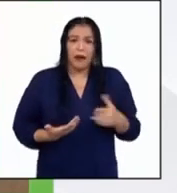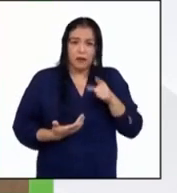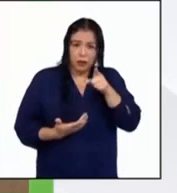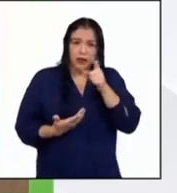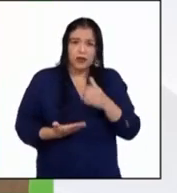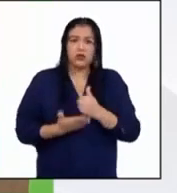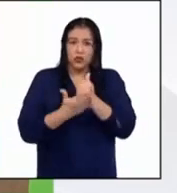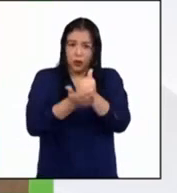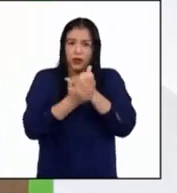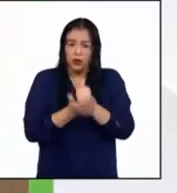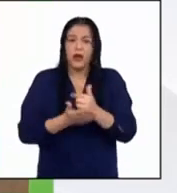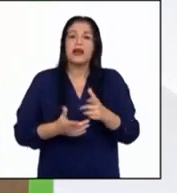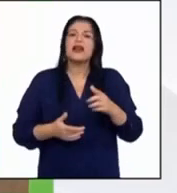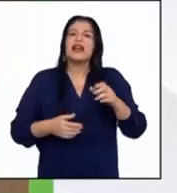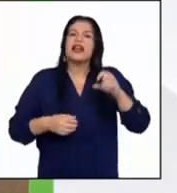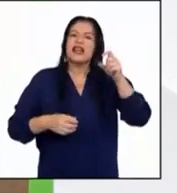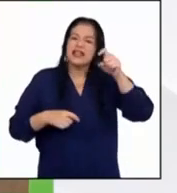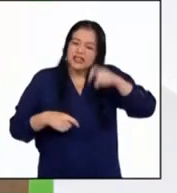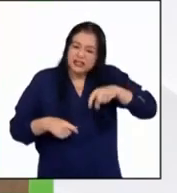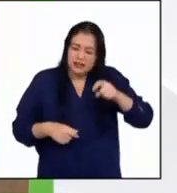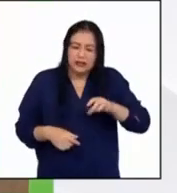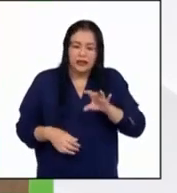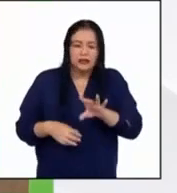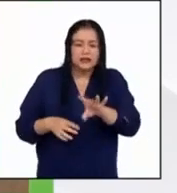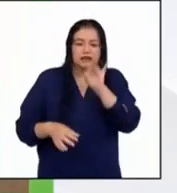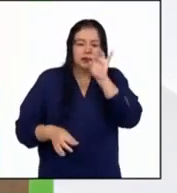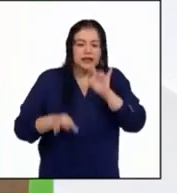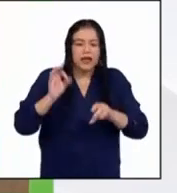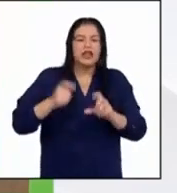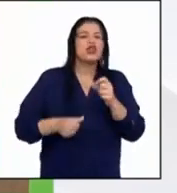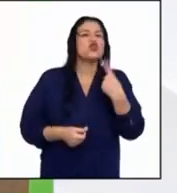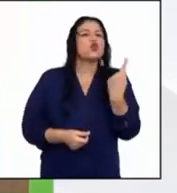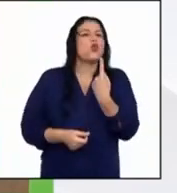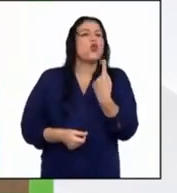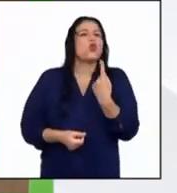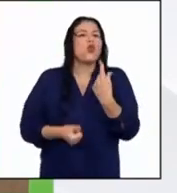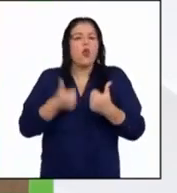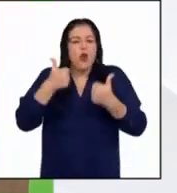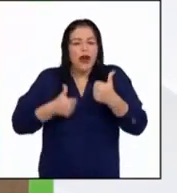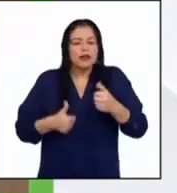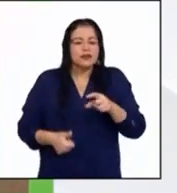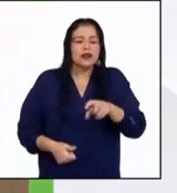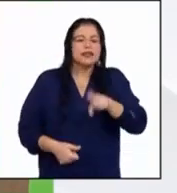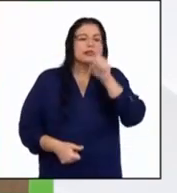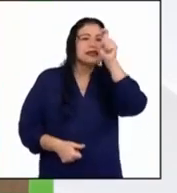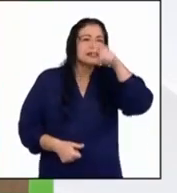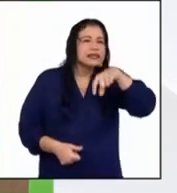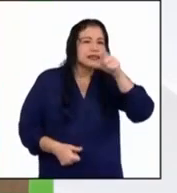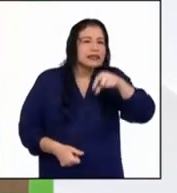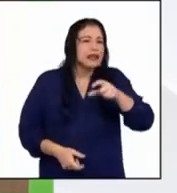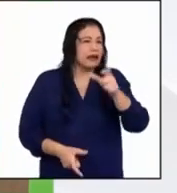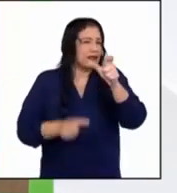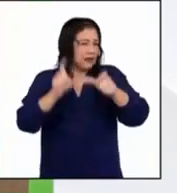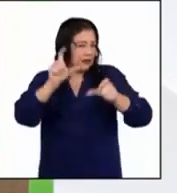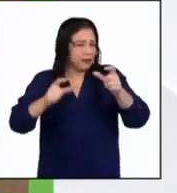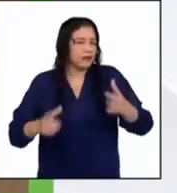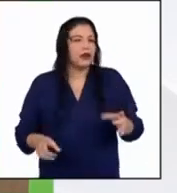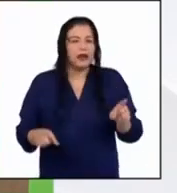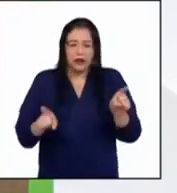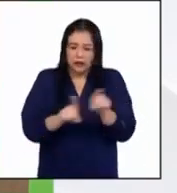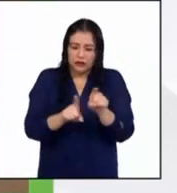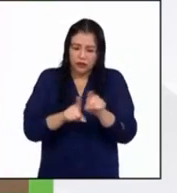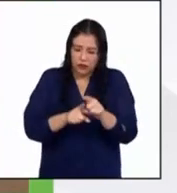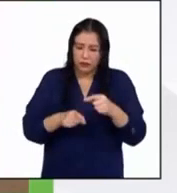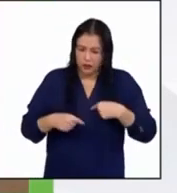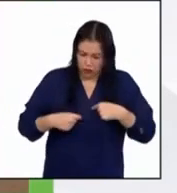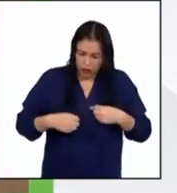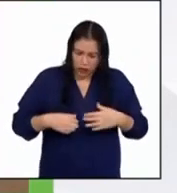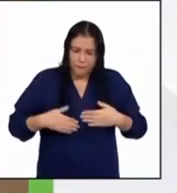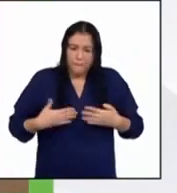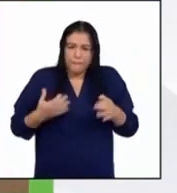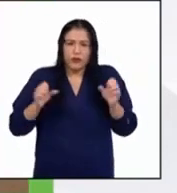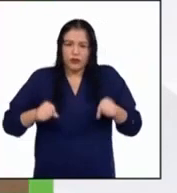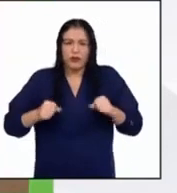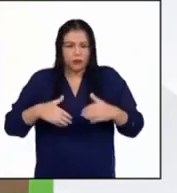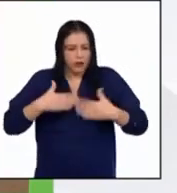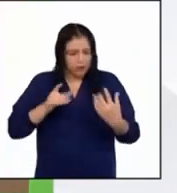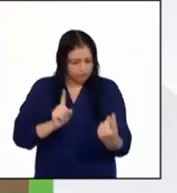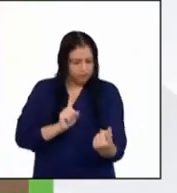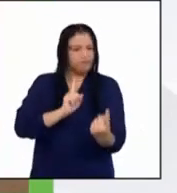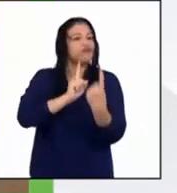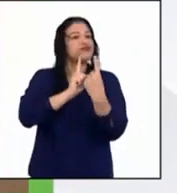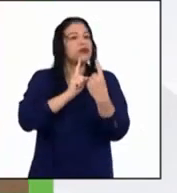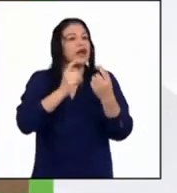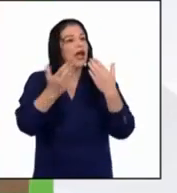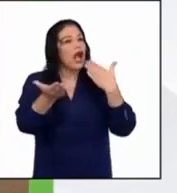debemos identificar no solamente las necesidades que se requieren abordar, sino también tener la capacidad de diálogo y